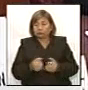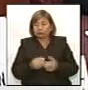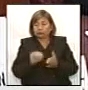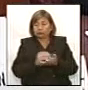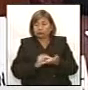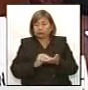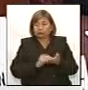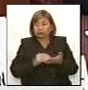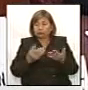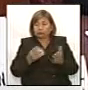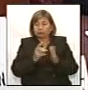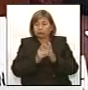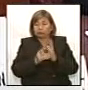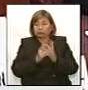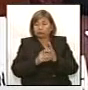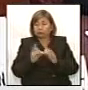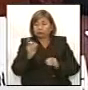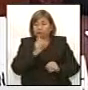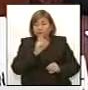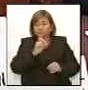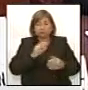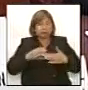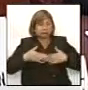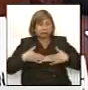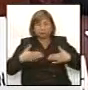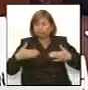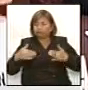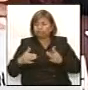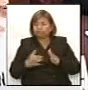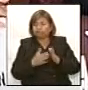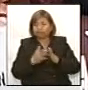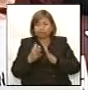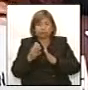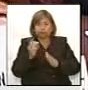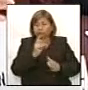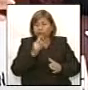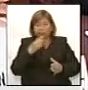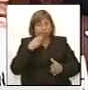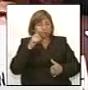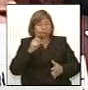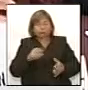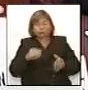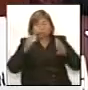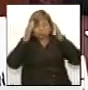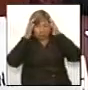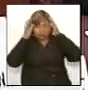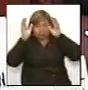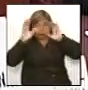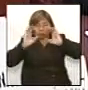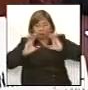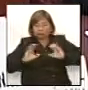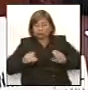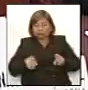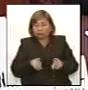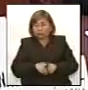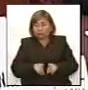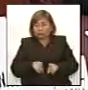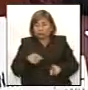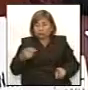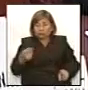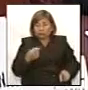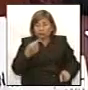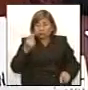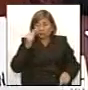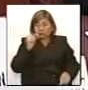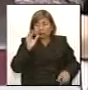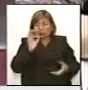redacción de este decreto, no vamos a poder caminar, no estamos de acuerdo tal como están las prescripciones del mismo. Solamente un